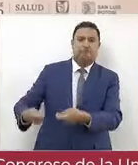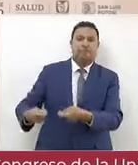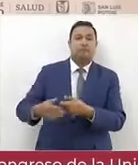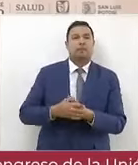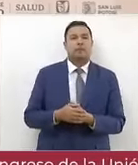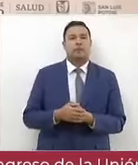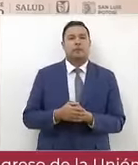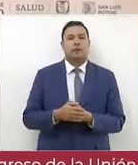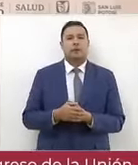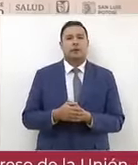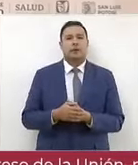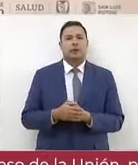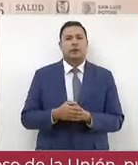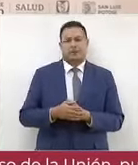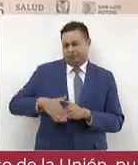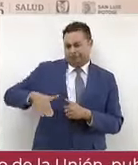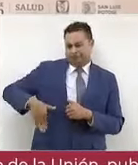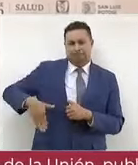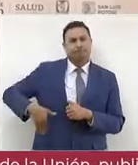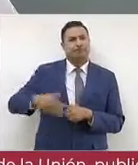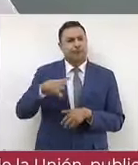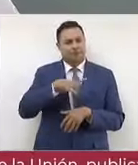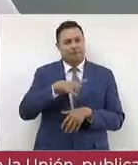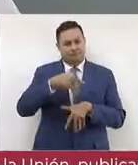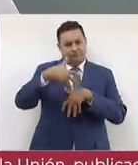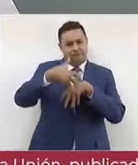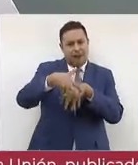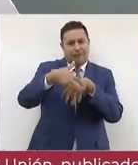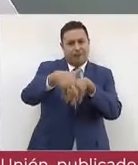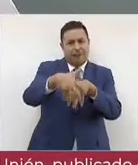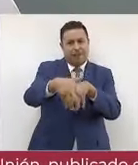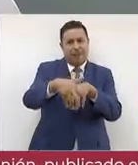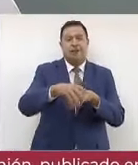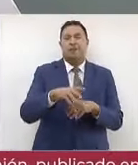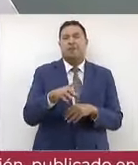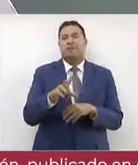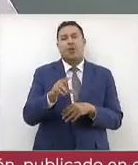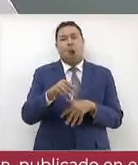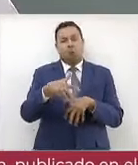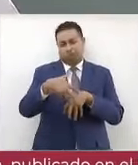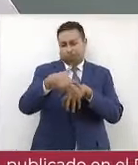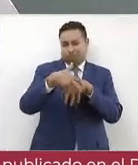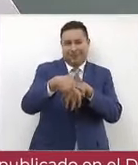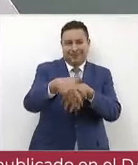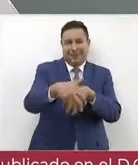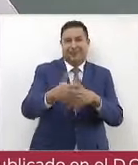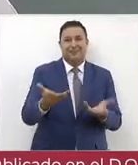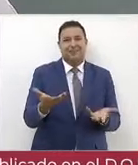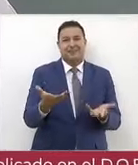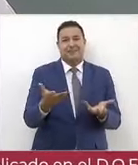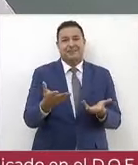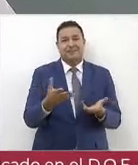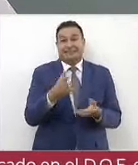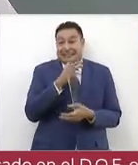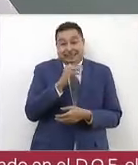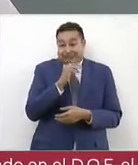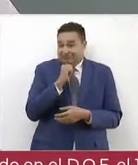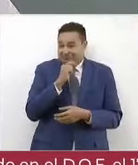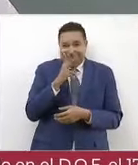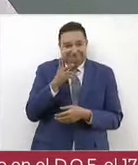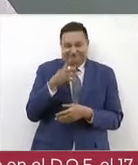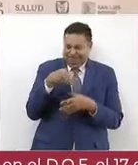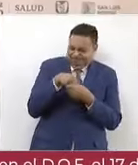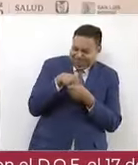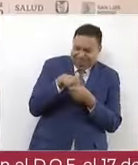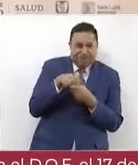Hace poco hicimos una marcha, que no fue marcha porque no se pudo caminar de